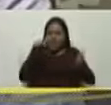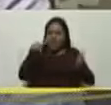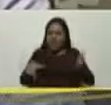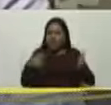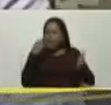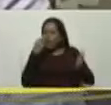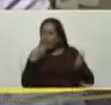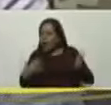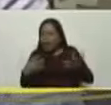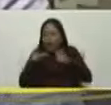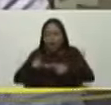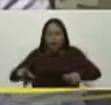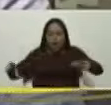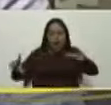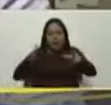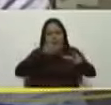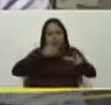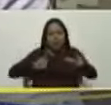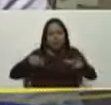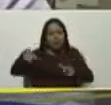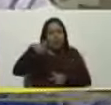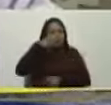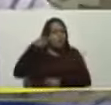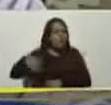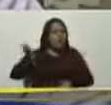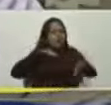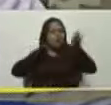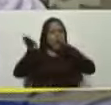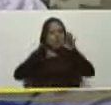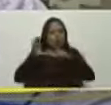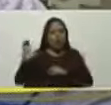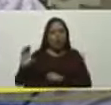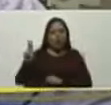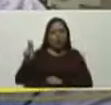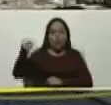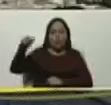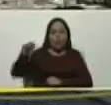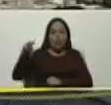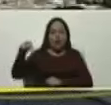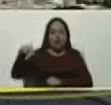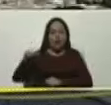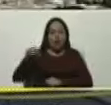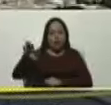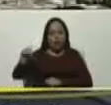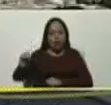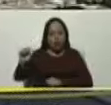bello. Mejor, será el pueblo turístico de Cumanacoa. Tengan la seguridad.